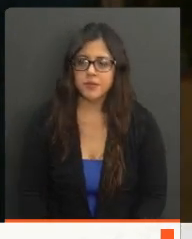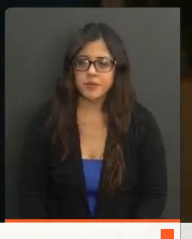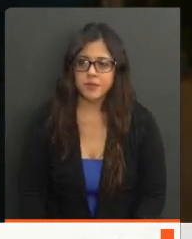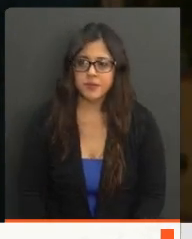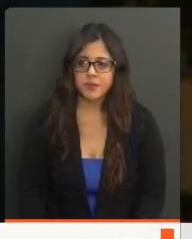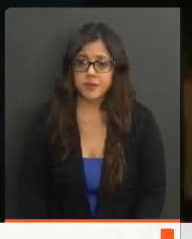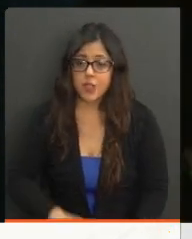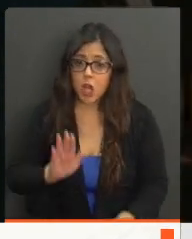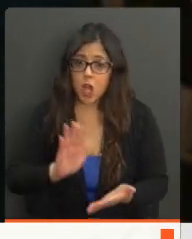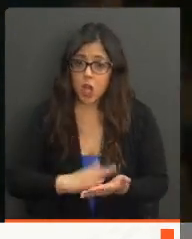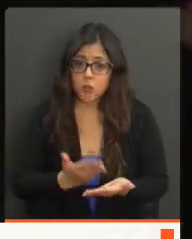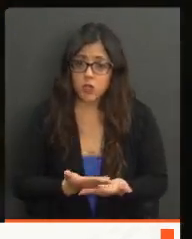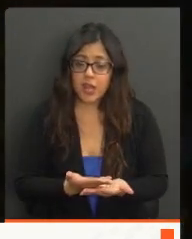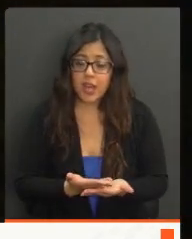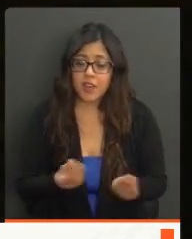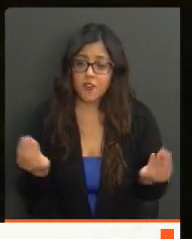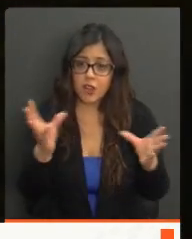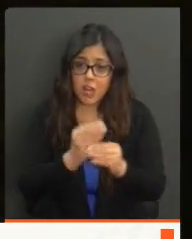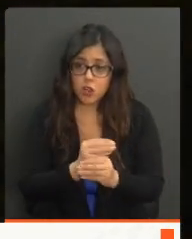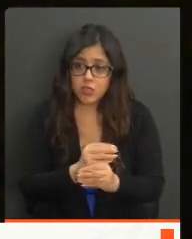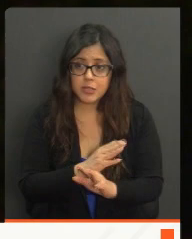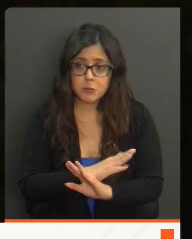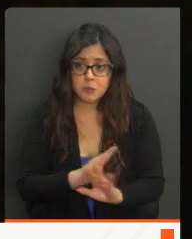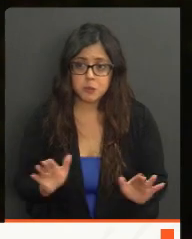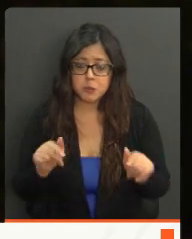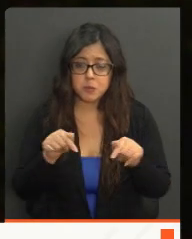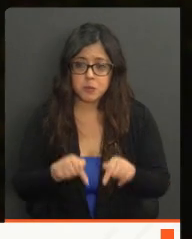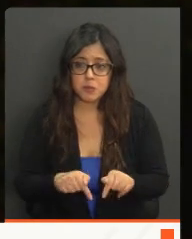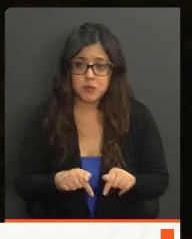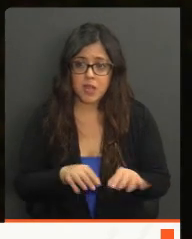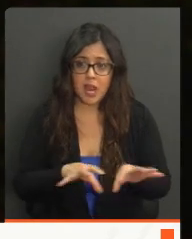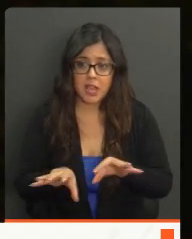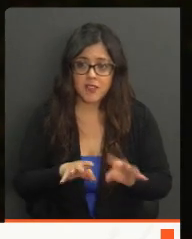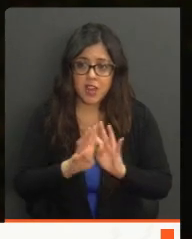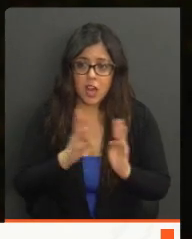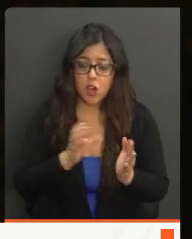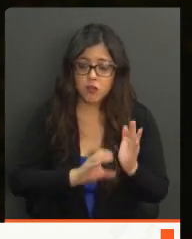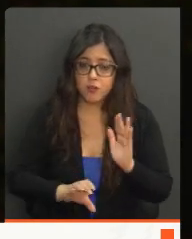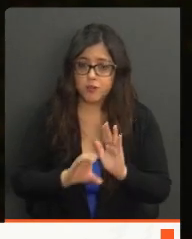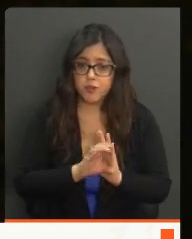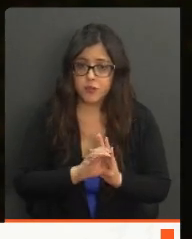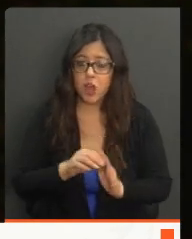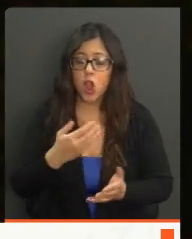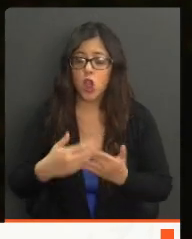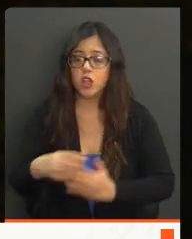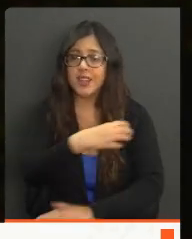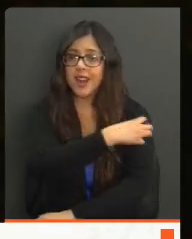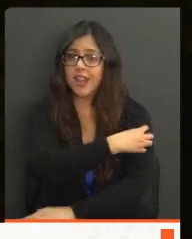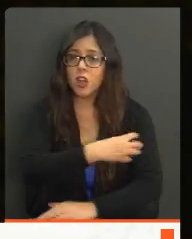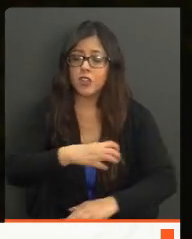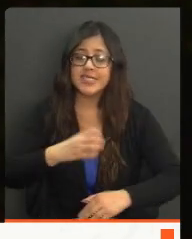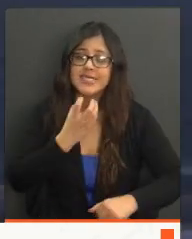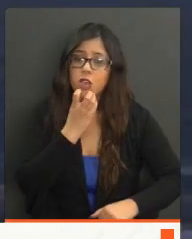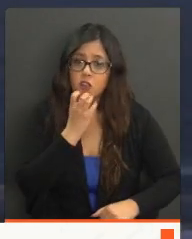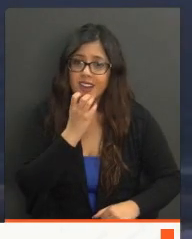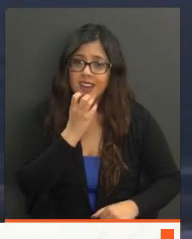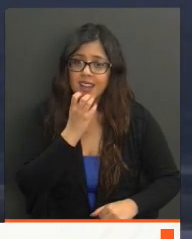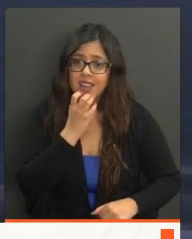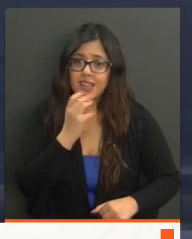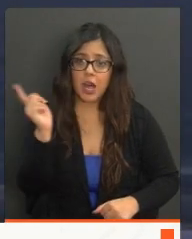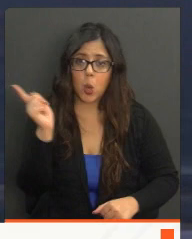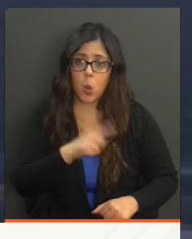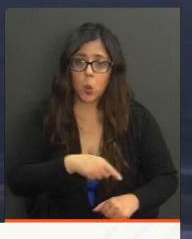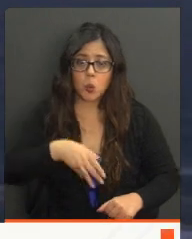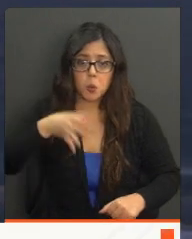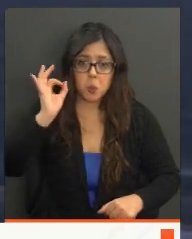¿Qué tal? Muy buenas noches. Fin de la cobertura acá, las actividades de la Convención Constitucional en la región de Antofagasta después de este último pleno ocurrido